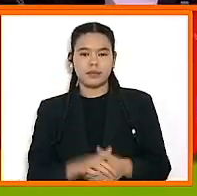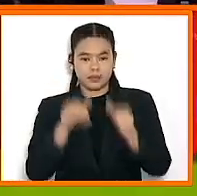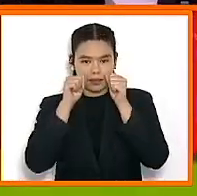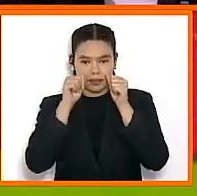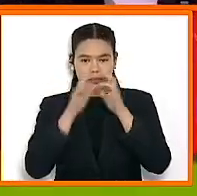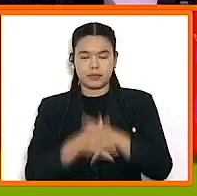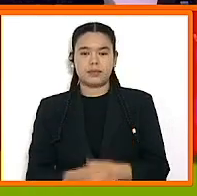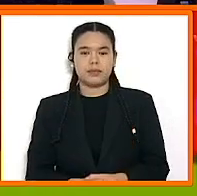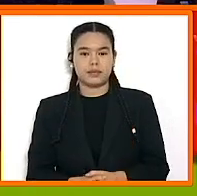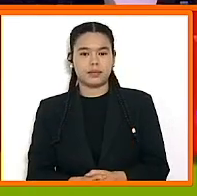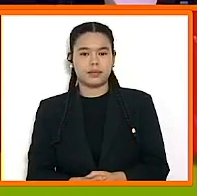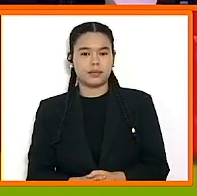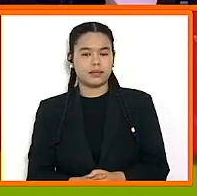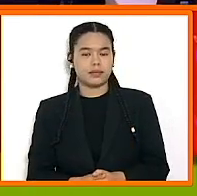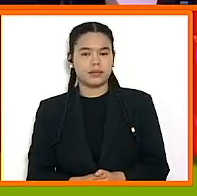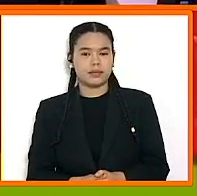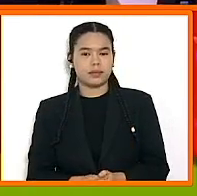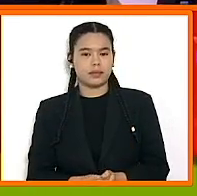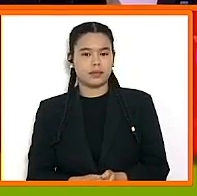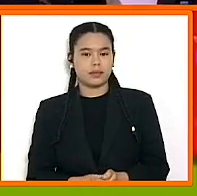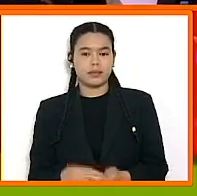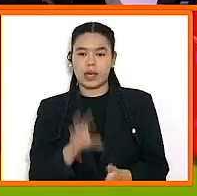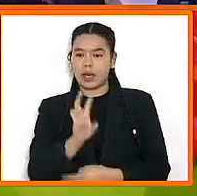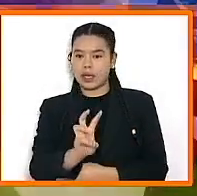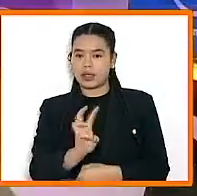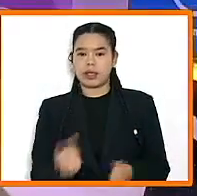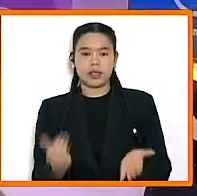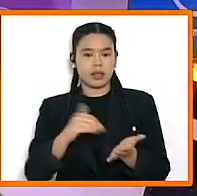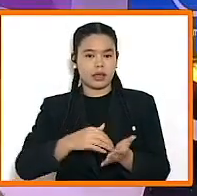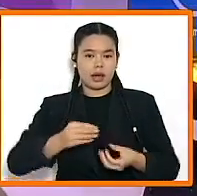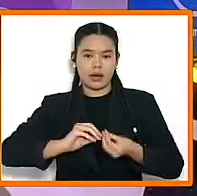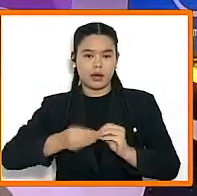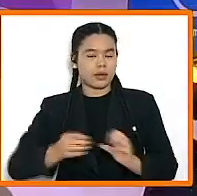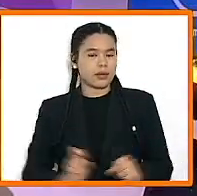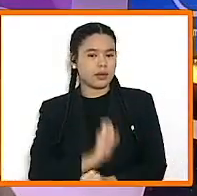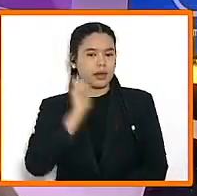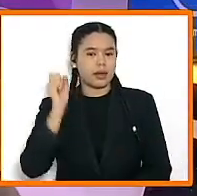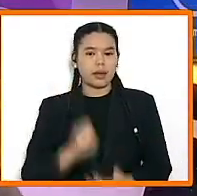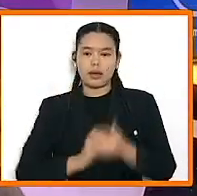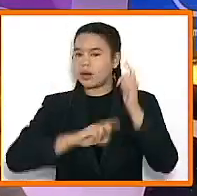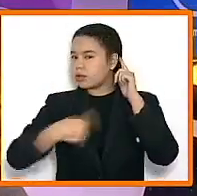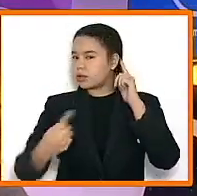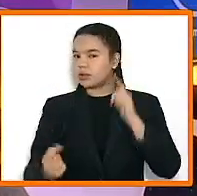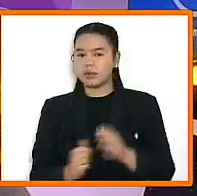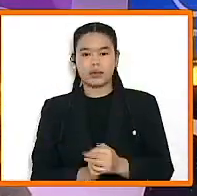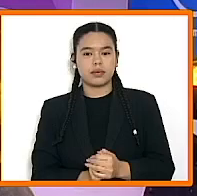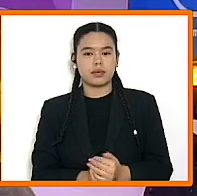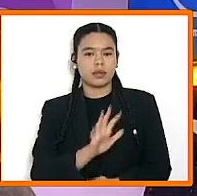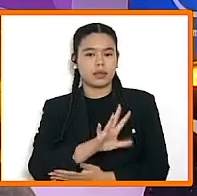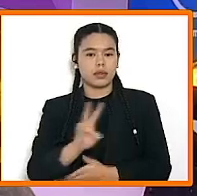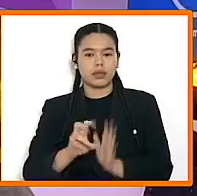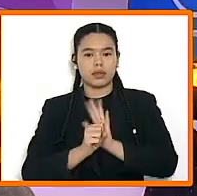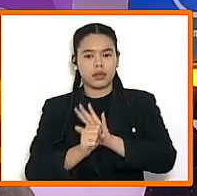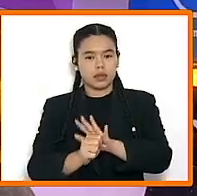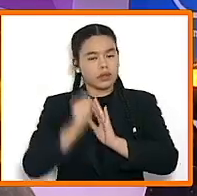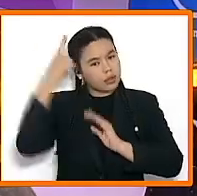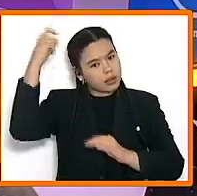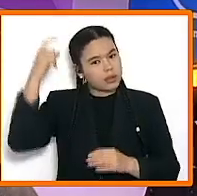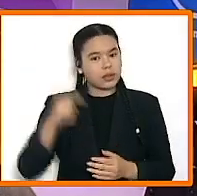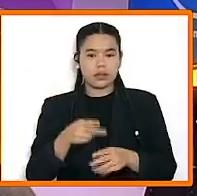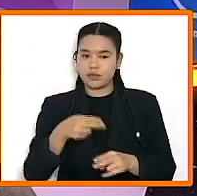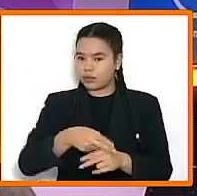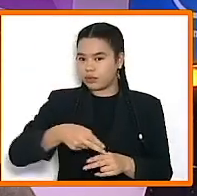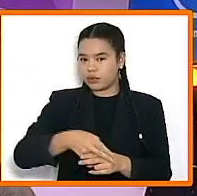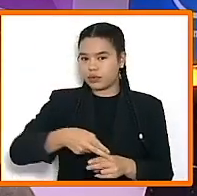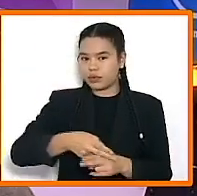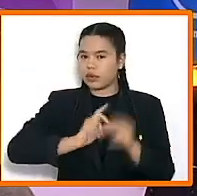atentos, que este es el 6. Con mucho gusto te repito, el número ganador para diaria es el 57 con su símbolo de sueños cuchillo para Multi